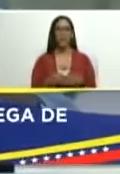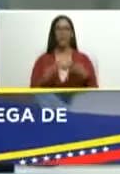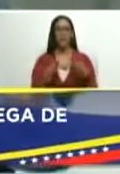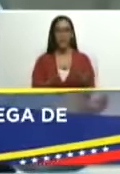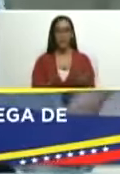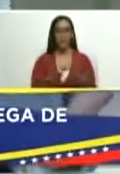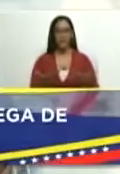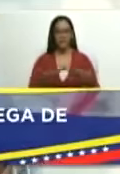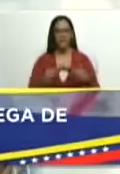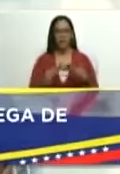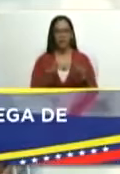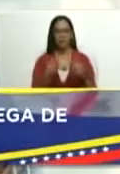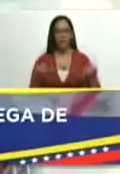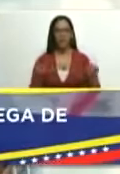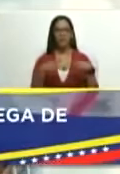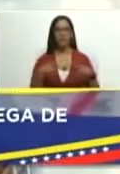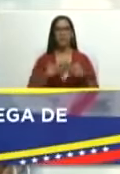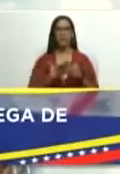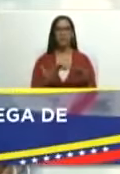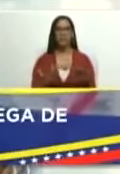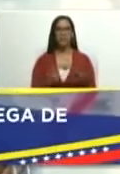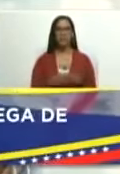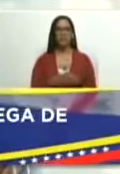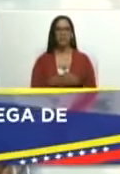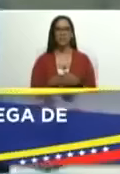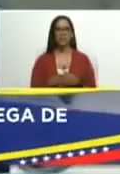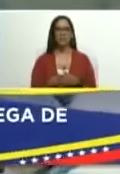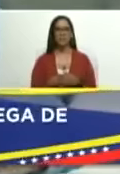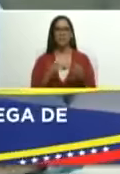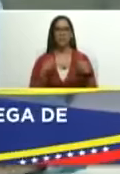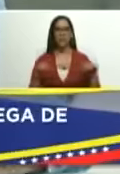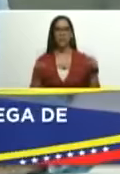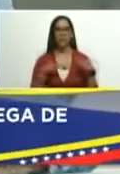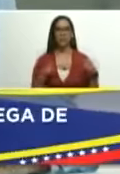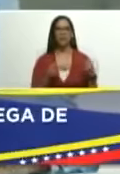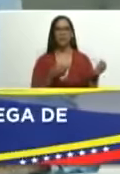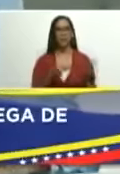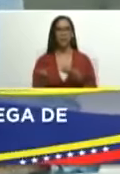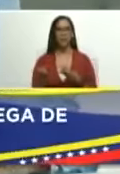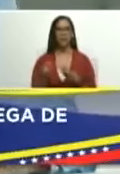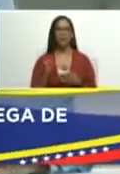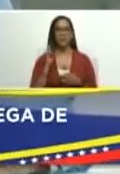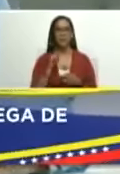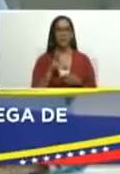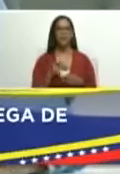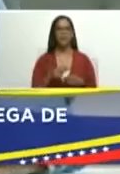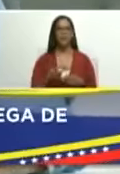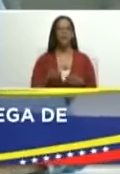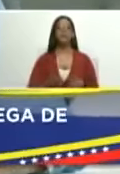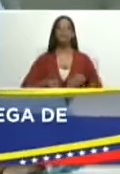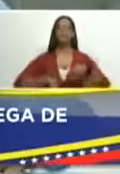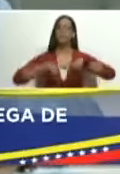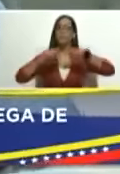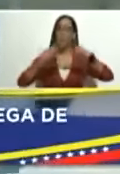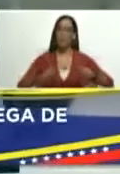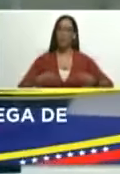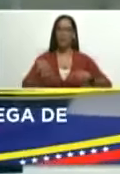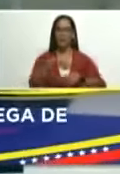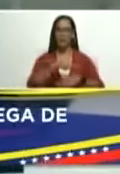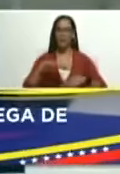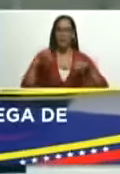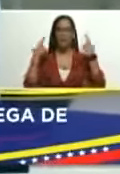con ese regalo de cumpleaños que le estamos dando de cumpleaños, lo invitamos para que usted reinaugure esa Plaza Vargas.